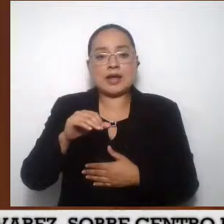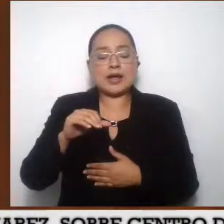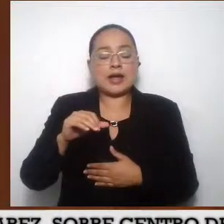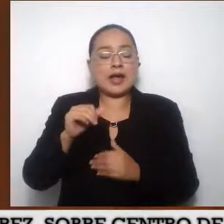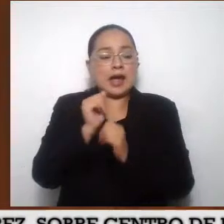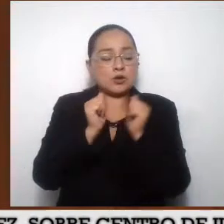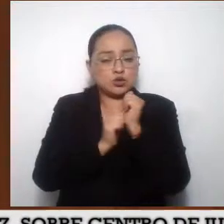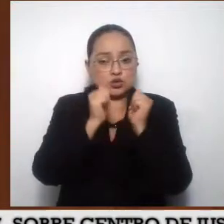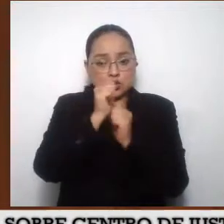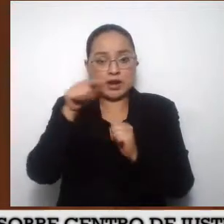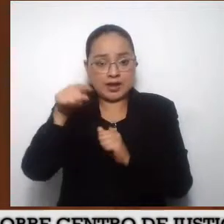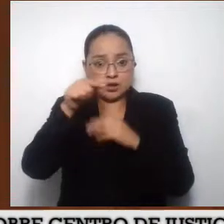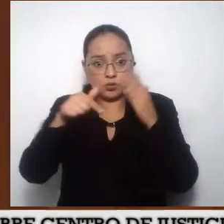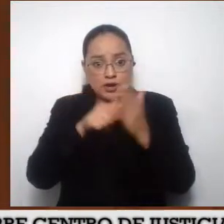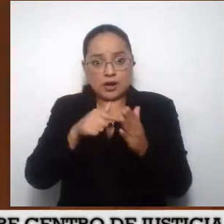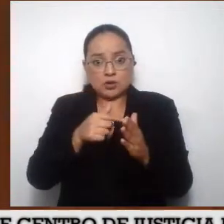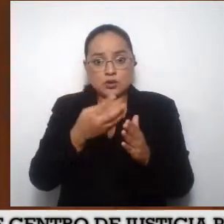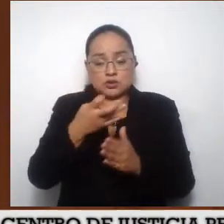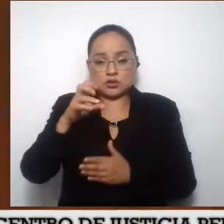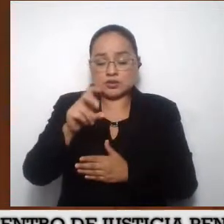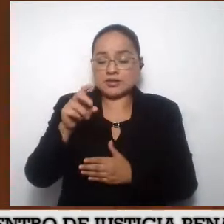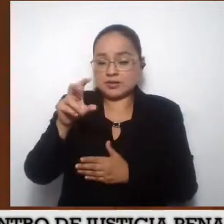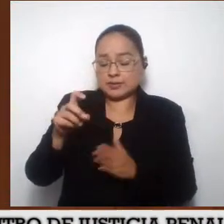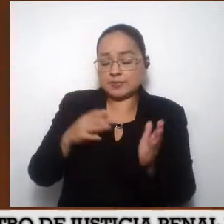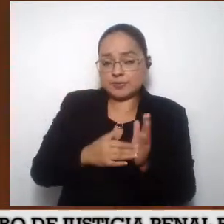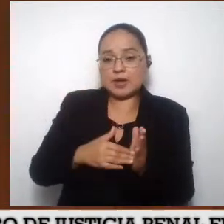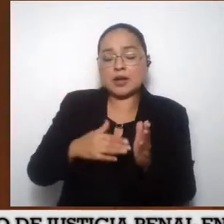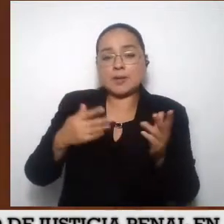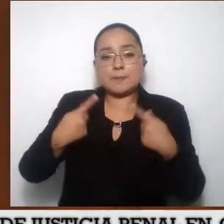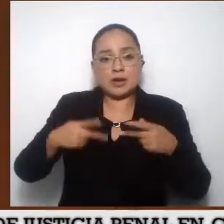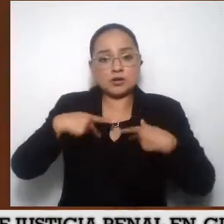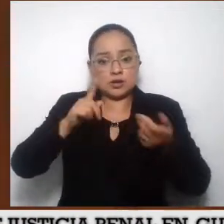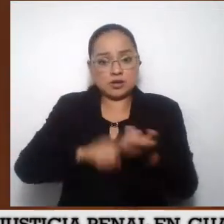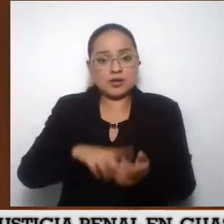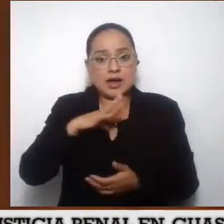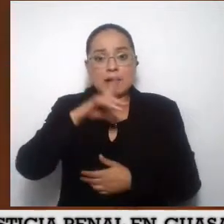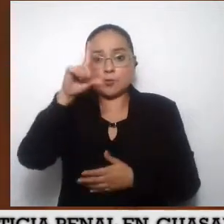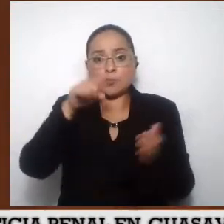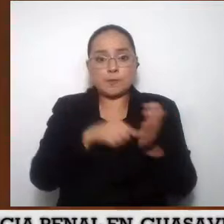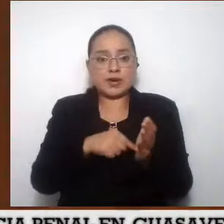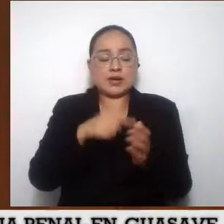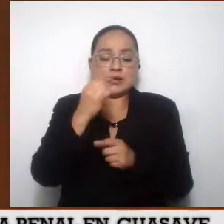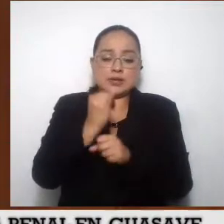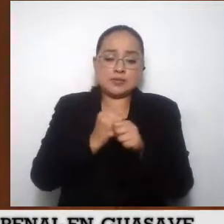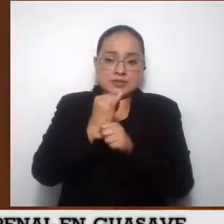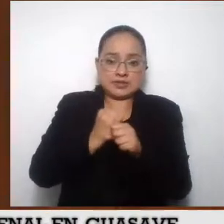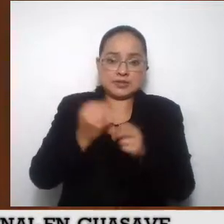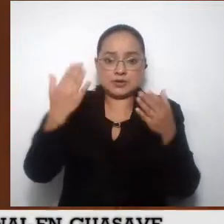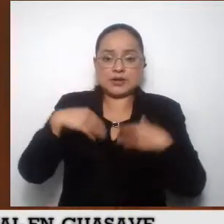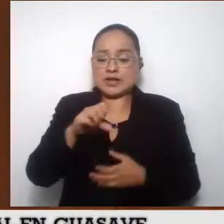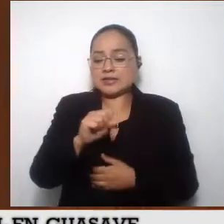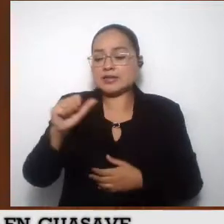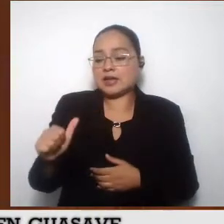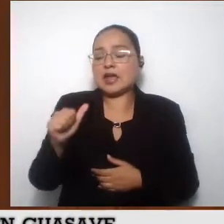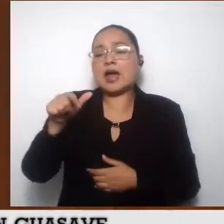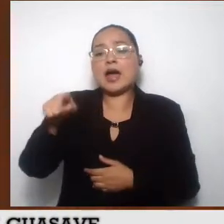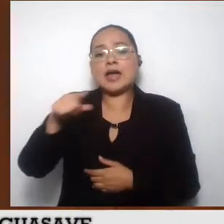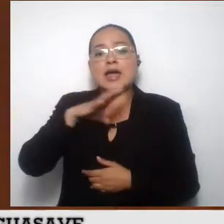44.993 habitantes y se realizaron 1.000 averiguaciones previas. Salvador Alvarado contaba